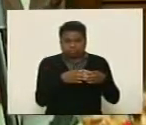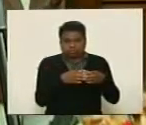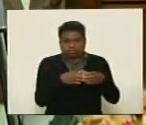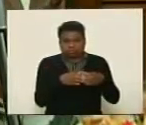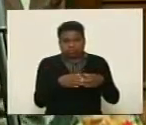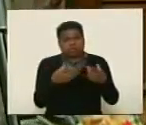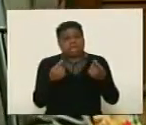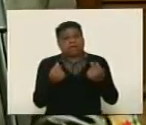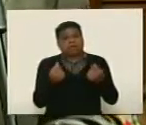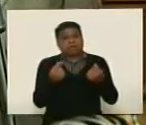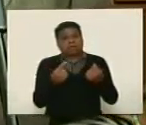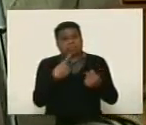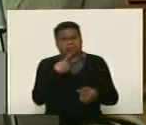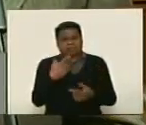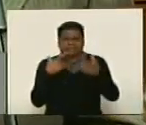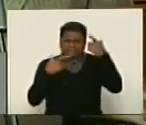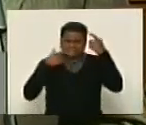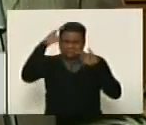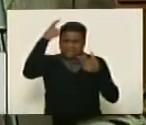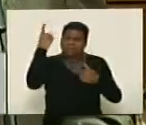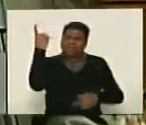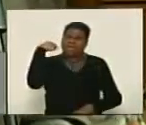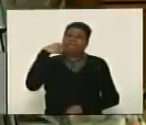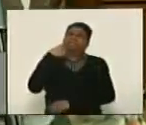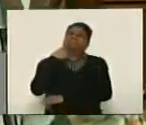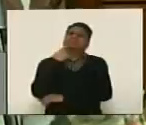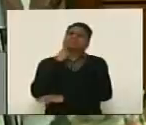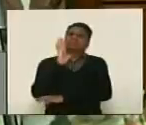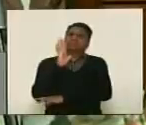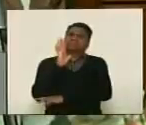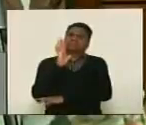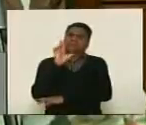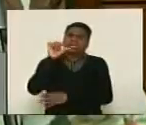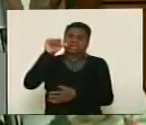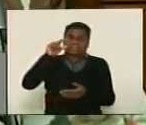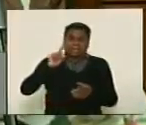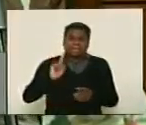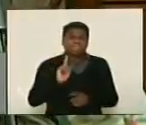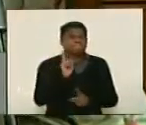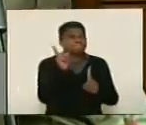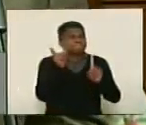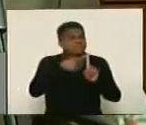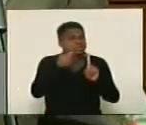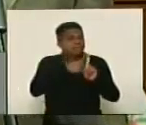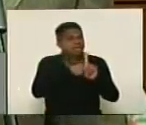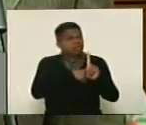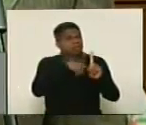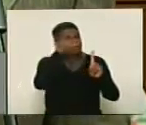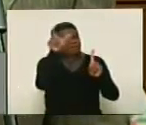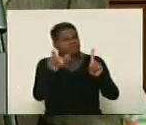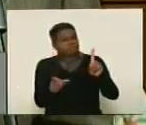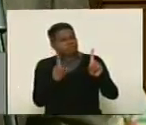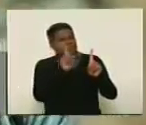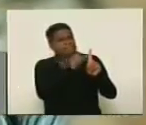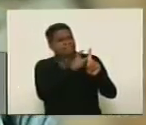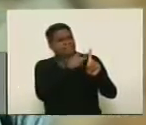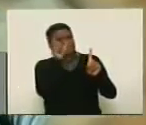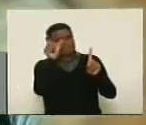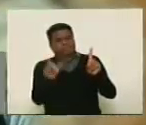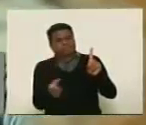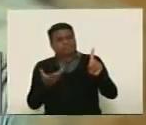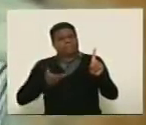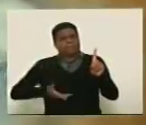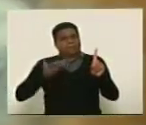el comandante Hugo Chávez, tenga como centro al ser humano. una economía que ponga en el centro la